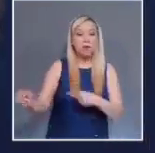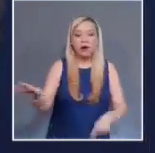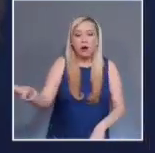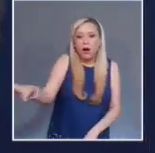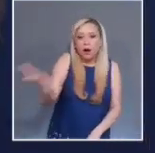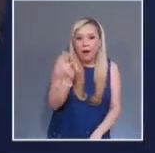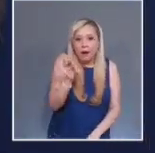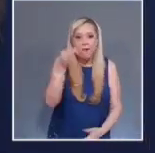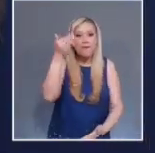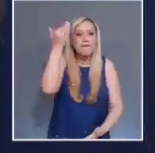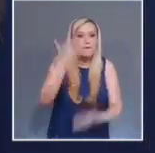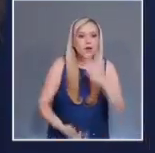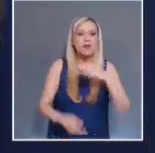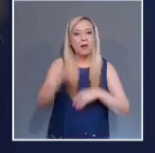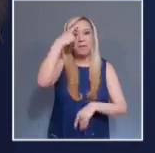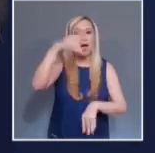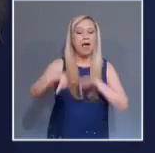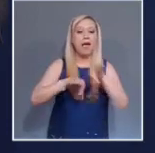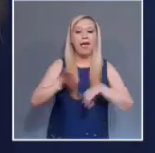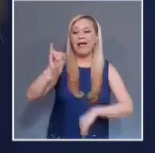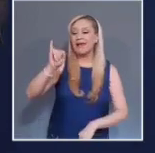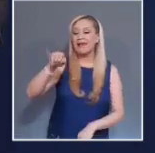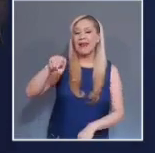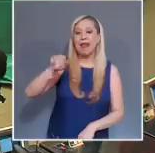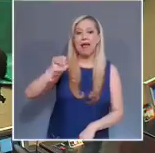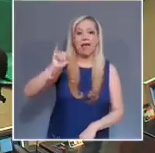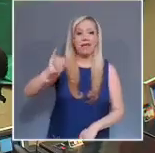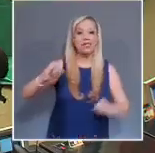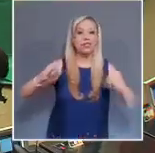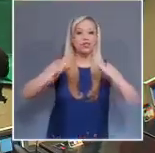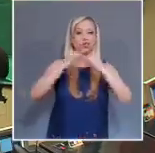la parálisis en dicha institución.